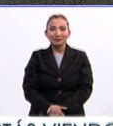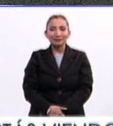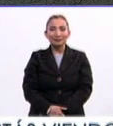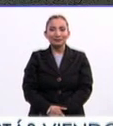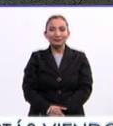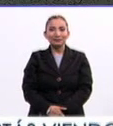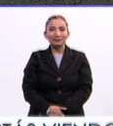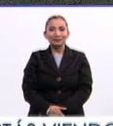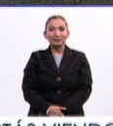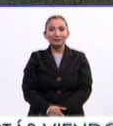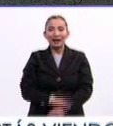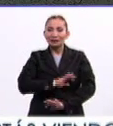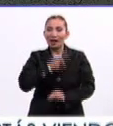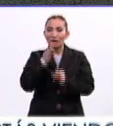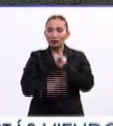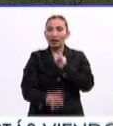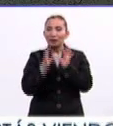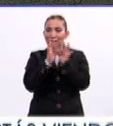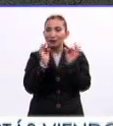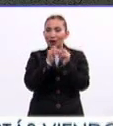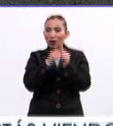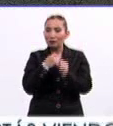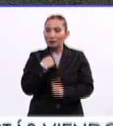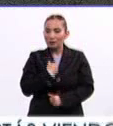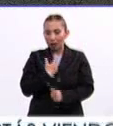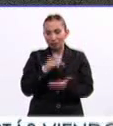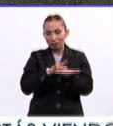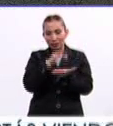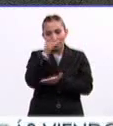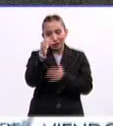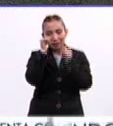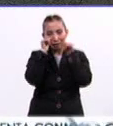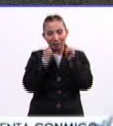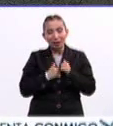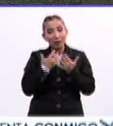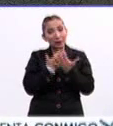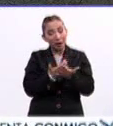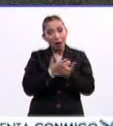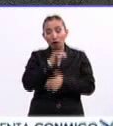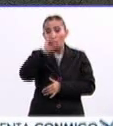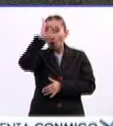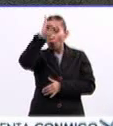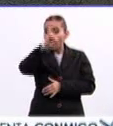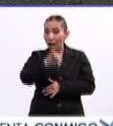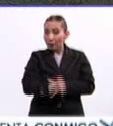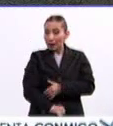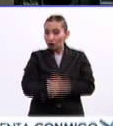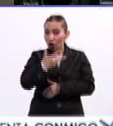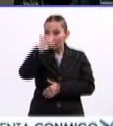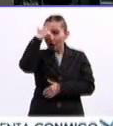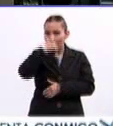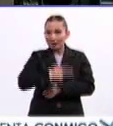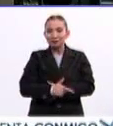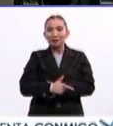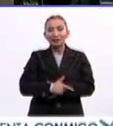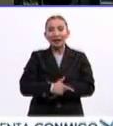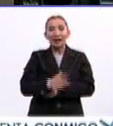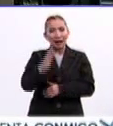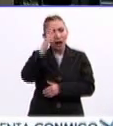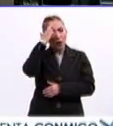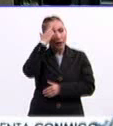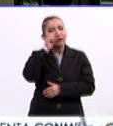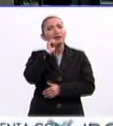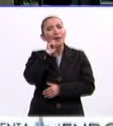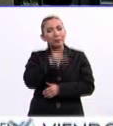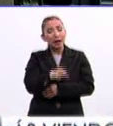Llegamos al final de Cuenta Conmigo y les agradecemos su atención. Los esperamos todos los jueves a las 8 de la noche. Y recuerden también que para